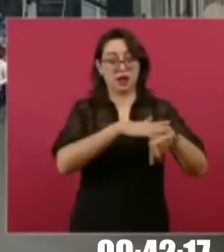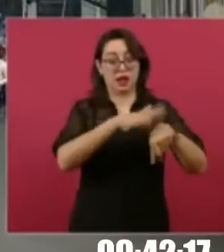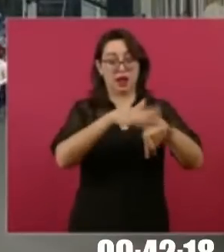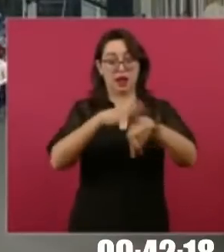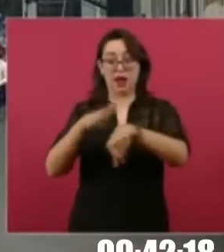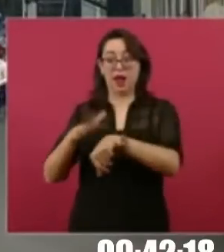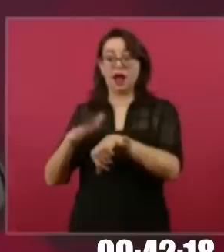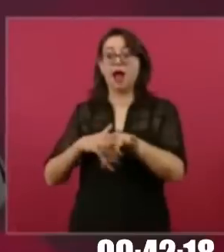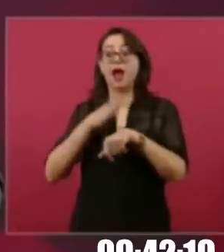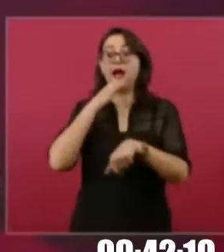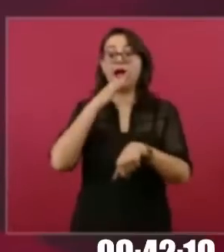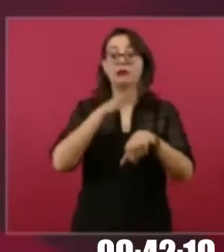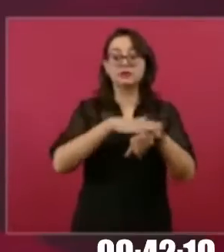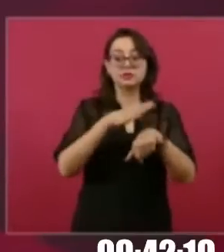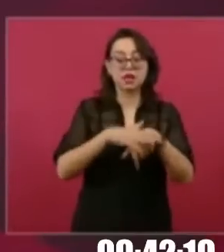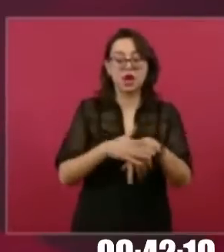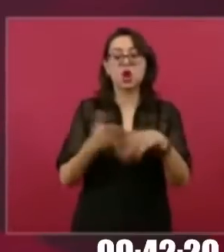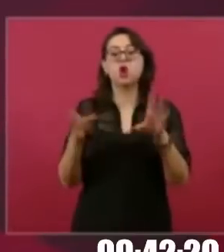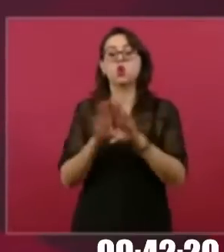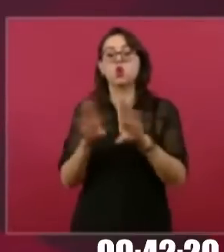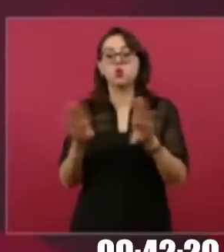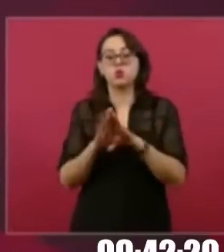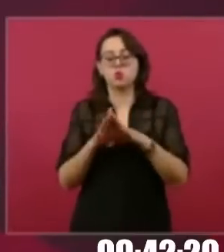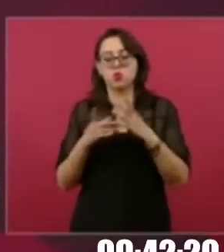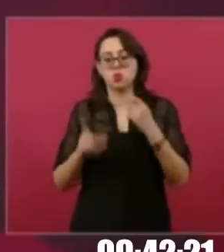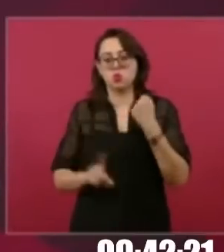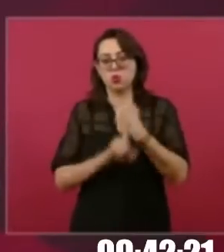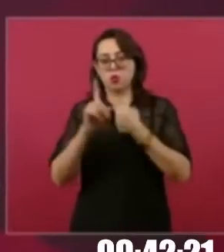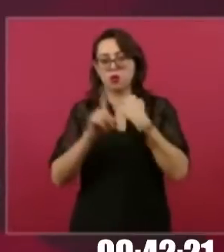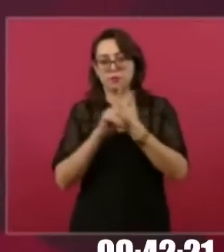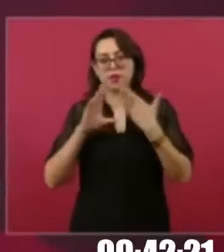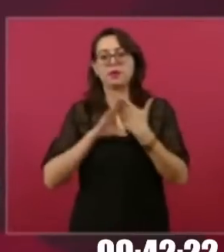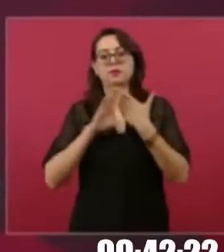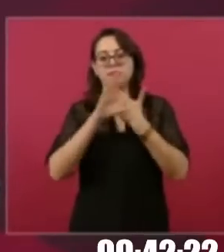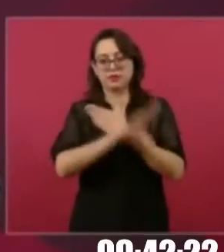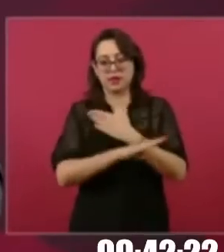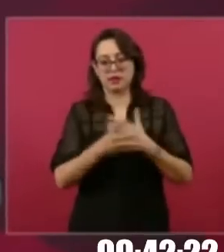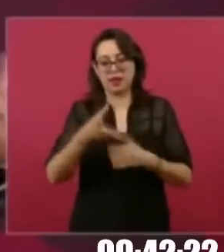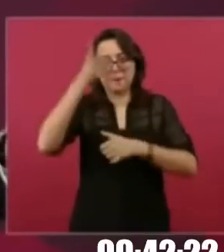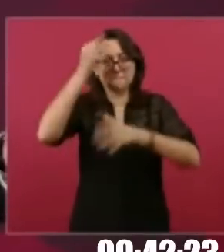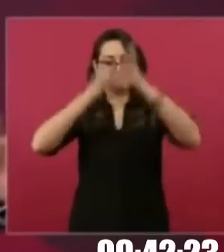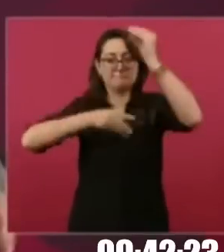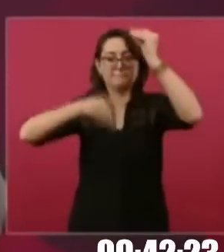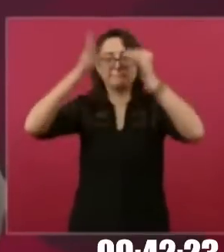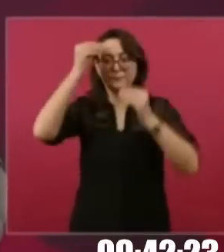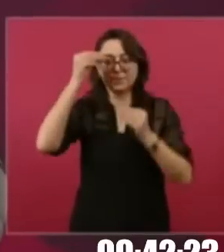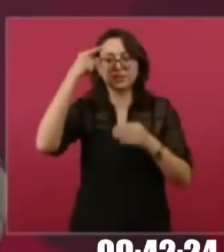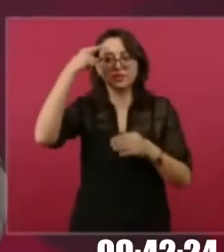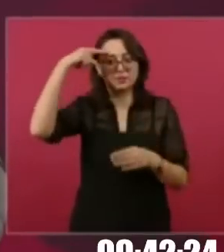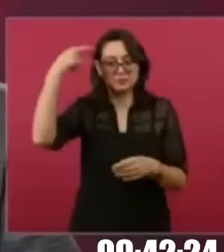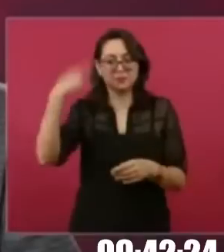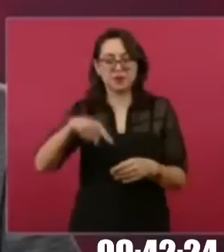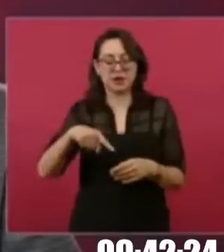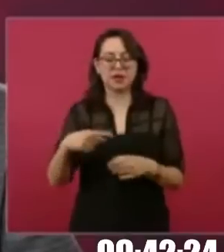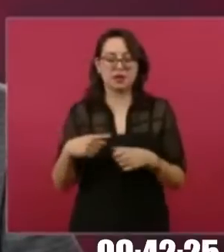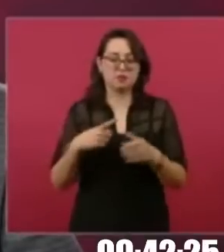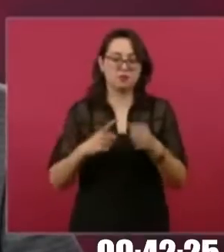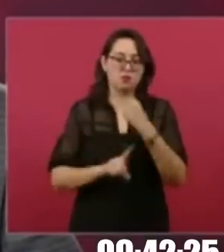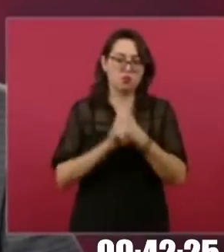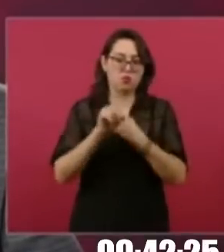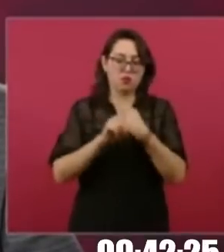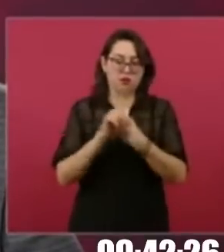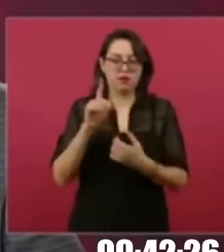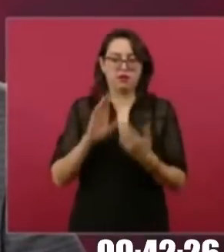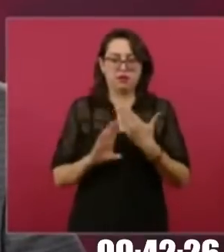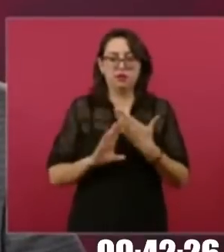sus consecuencias sino la forma de prevenirlo y de resolverlo Y esto es como dice el gobernador